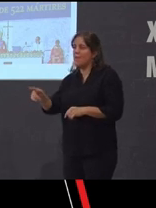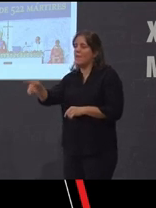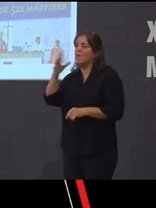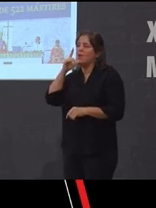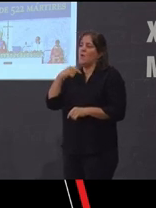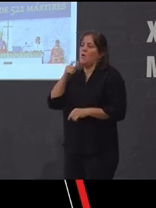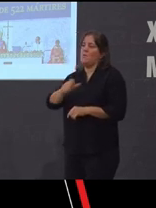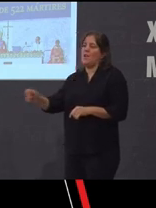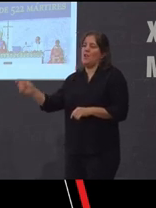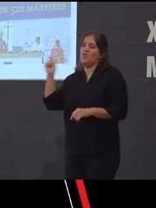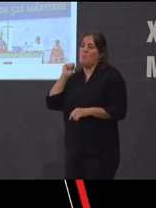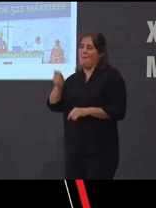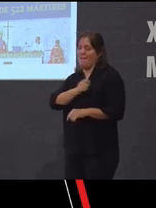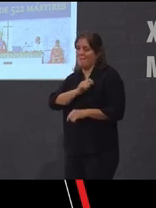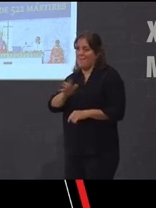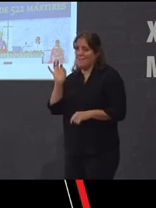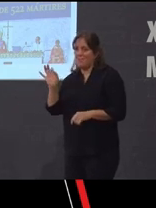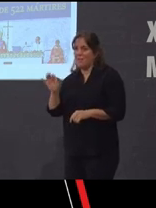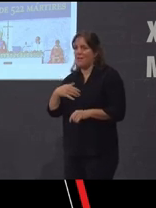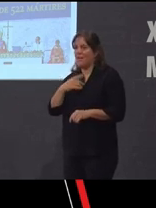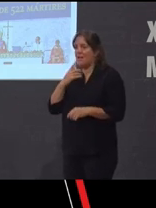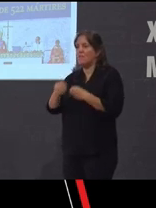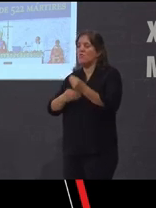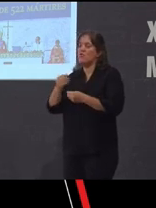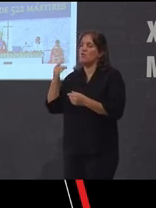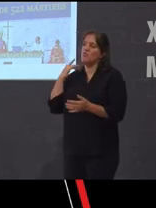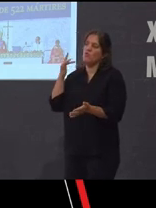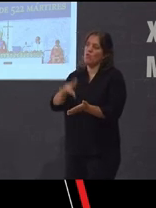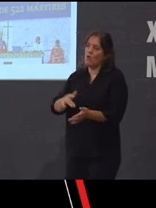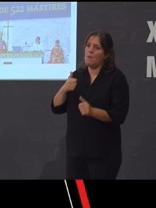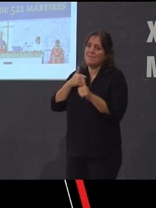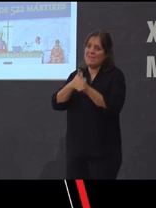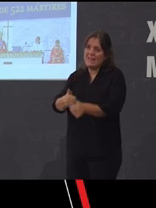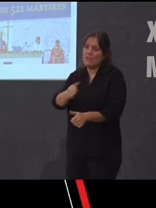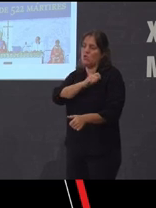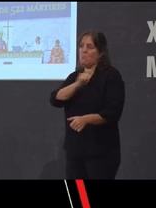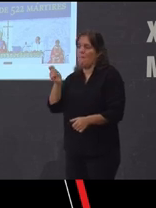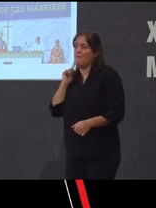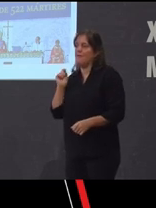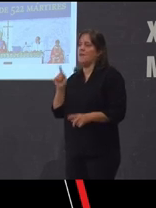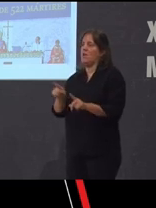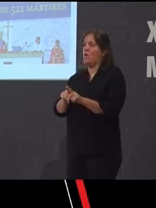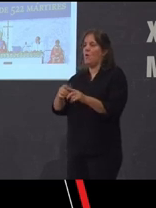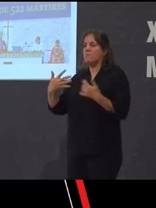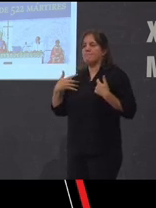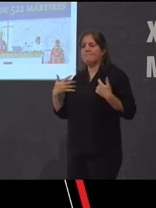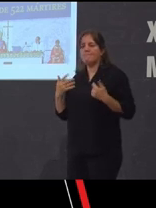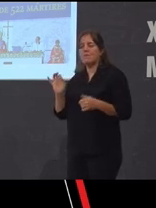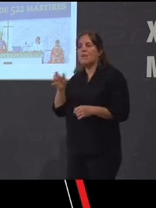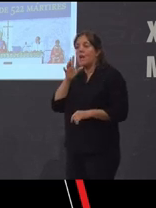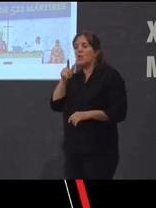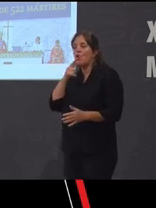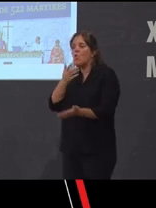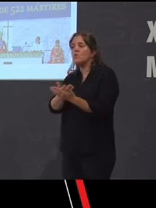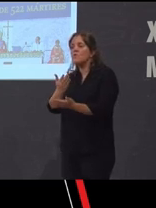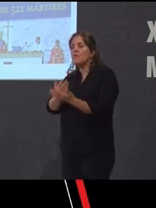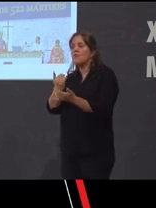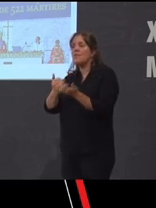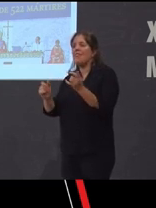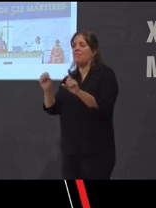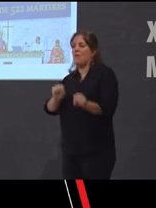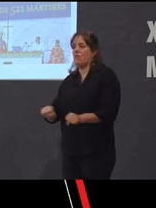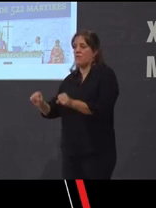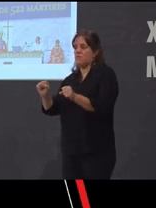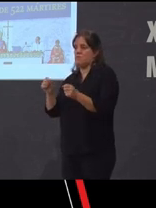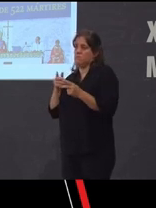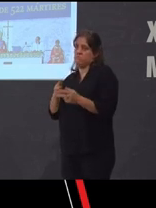que é outra vez memoria política de fomos mártires, fomos perseguidos, e iso justifica que tiveramos que defendernos.